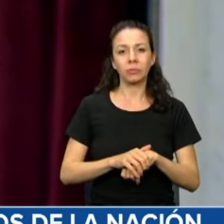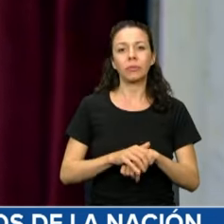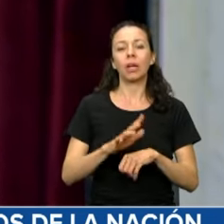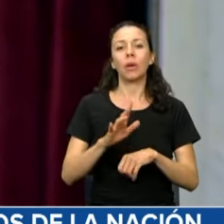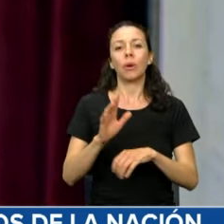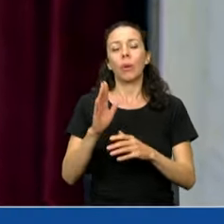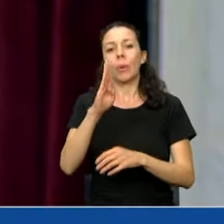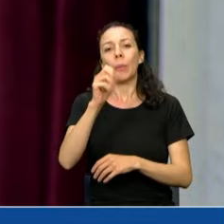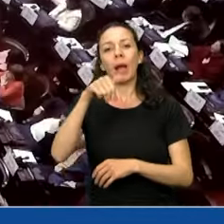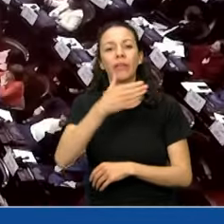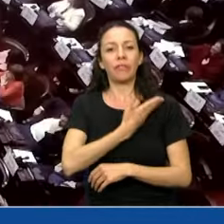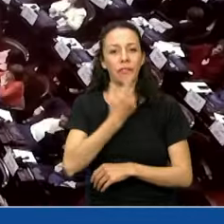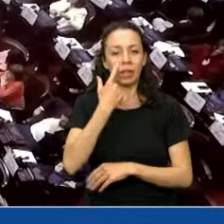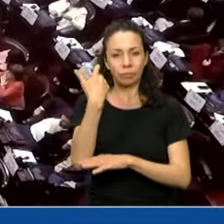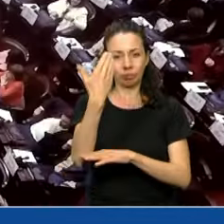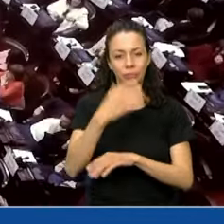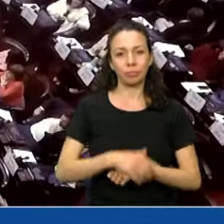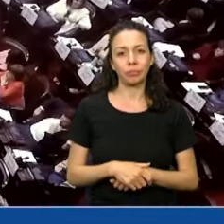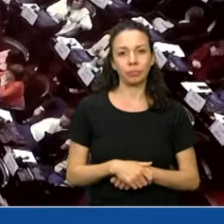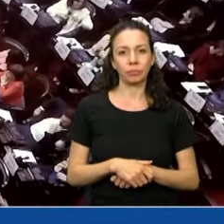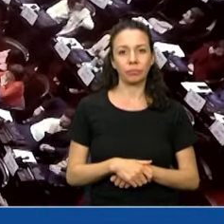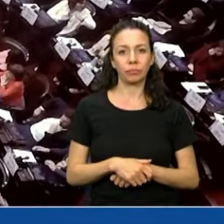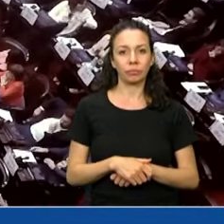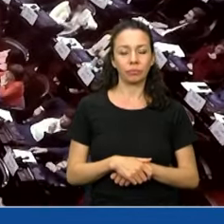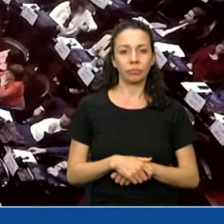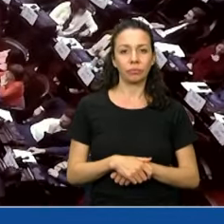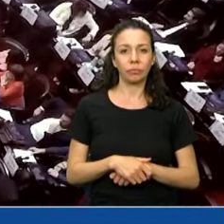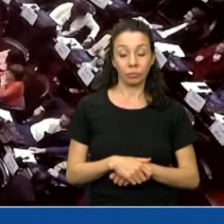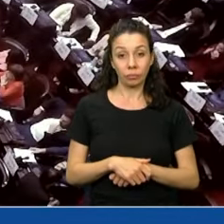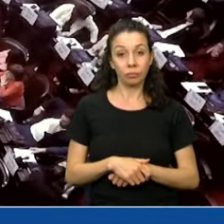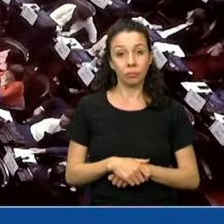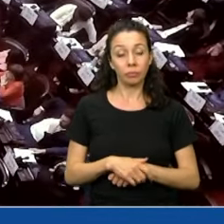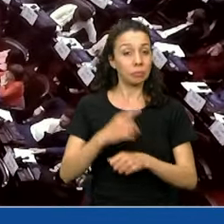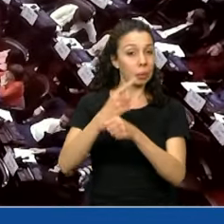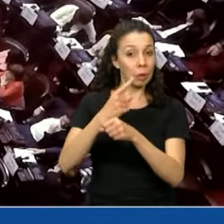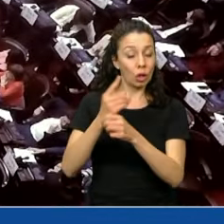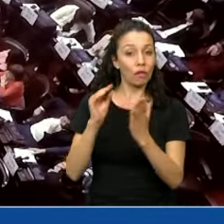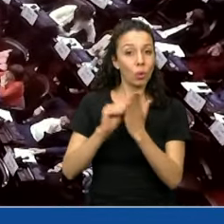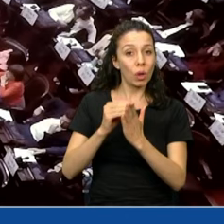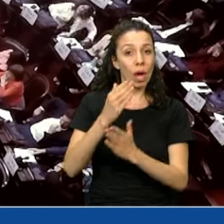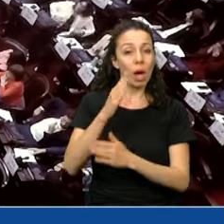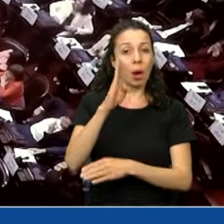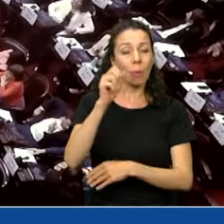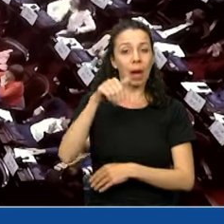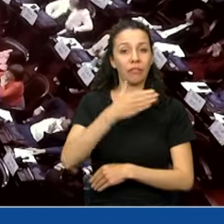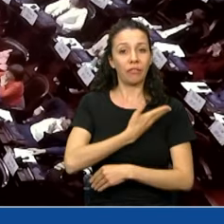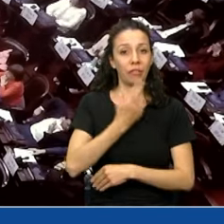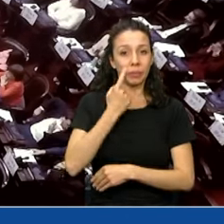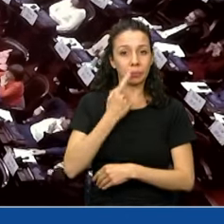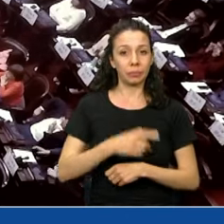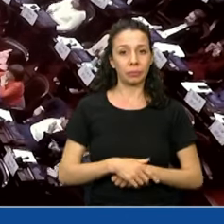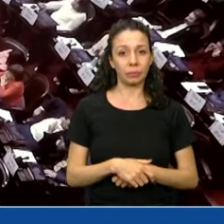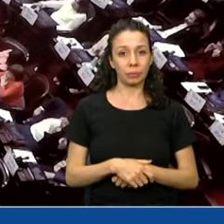la palabra bfi tengo Primero